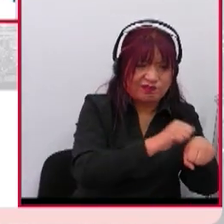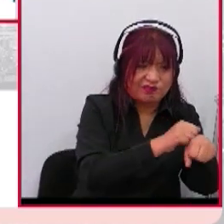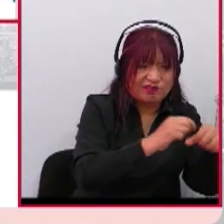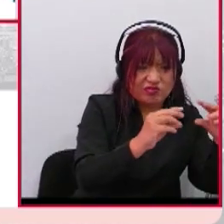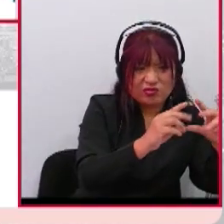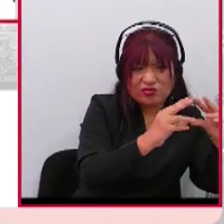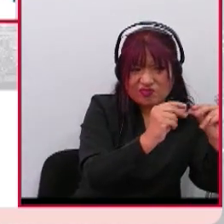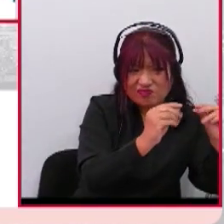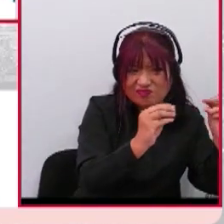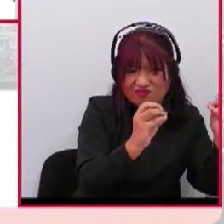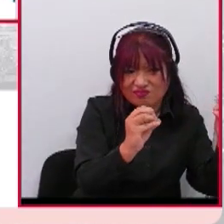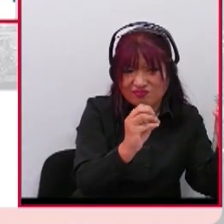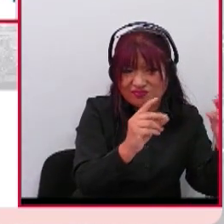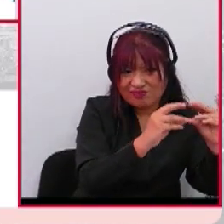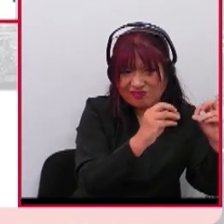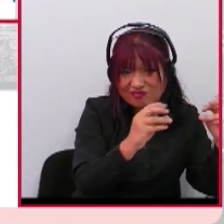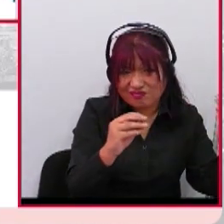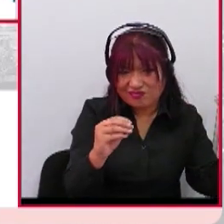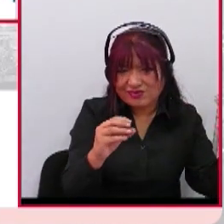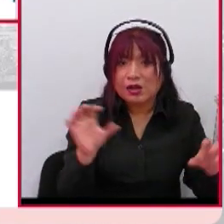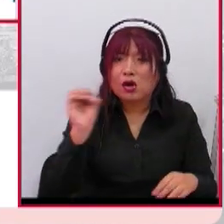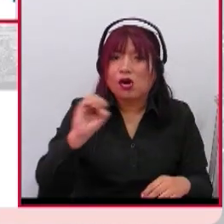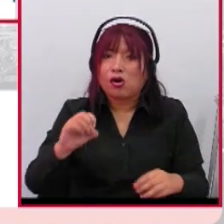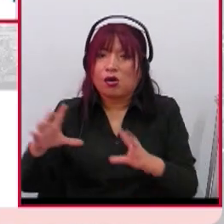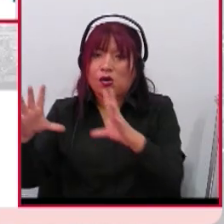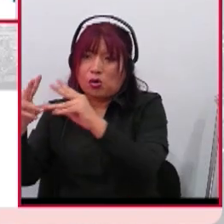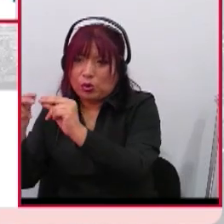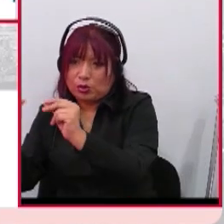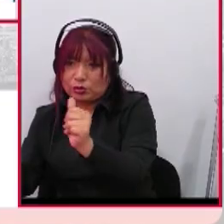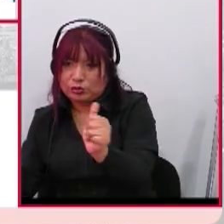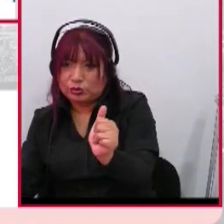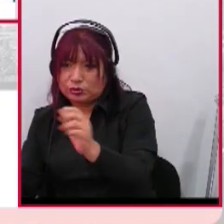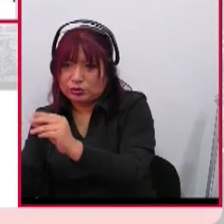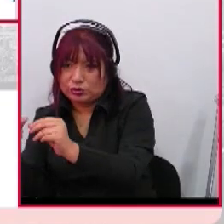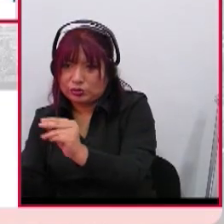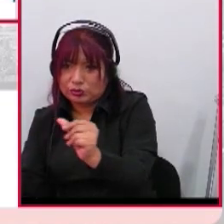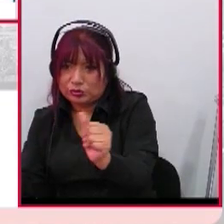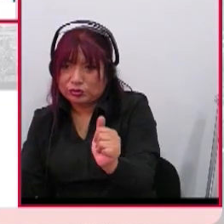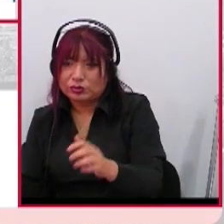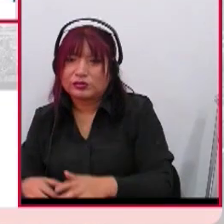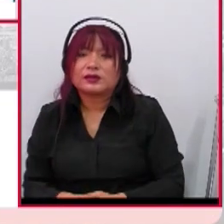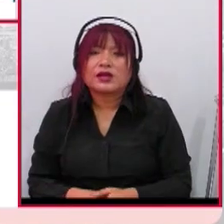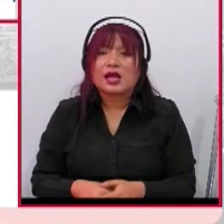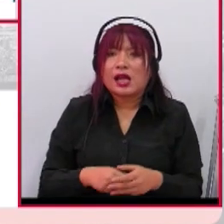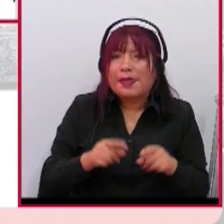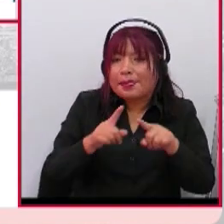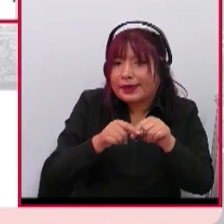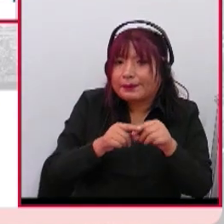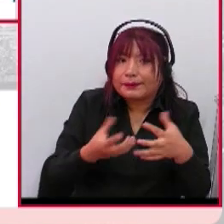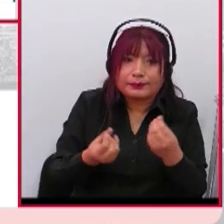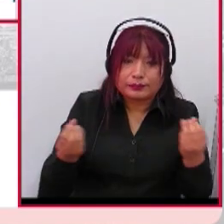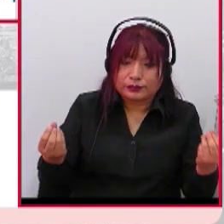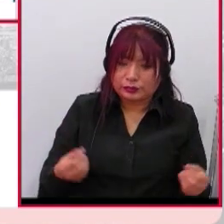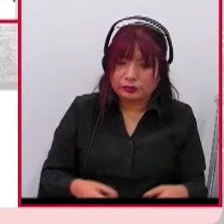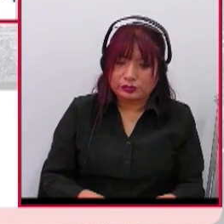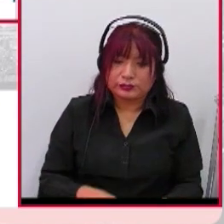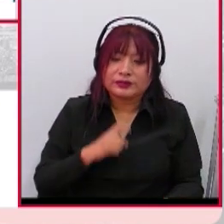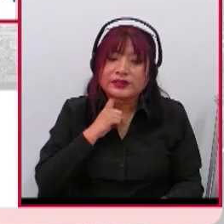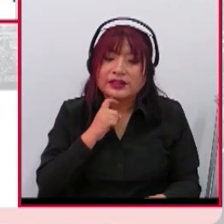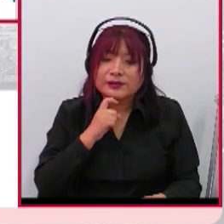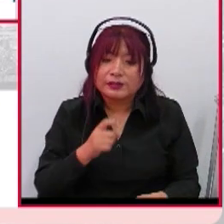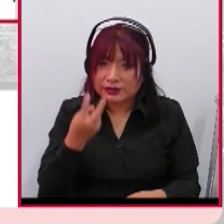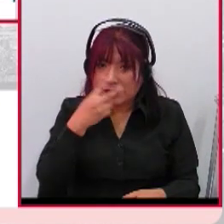tiene que haber una interrelación bastante rígida. La planificación del ORP,